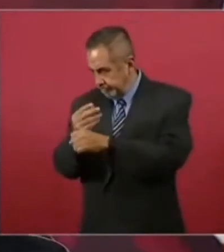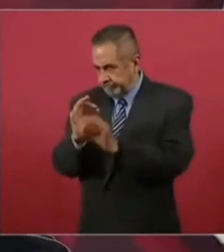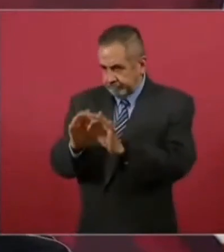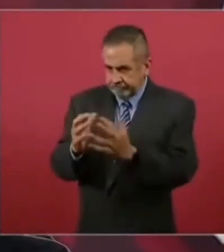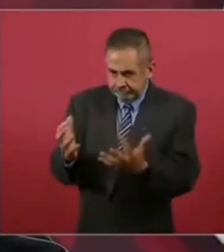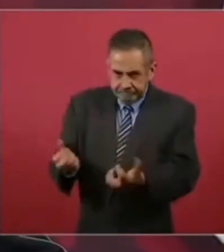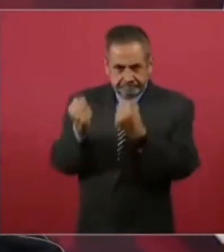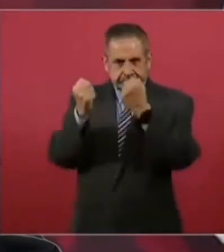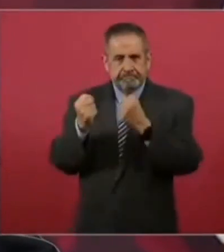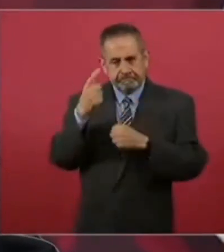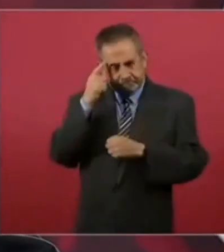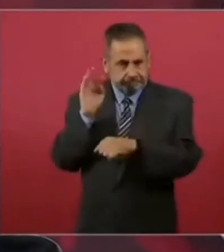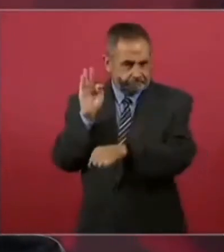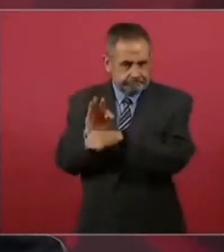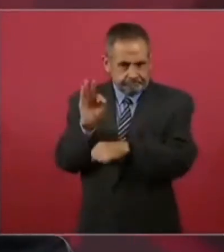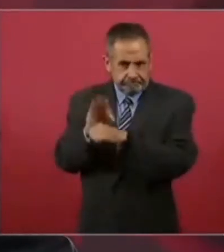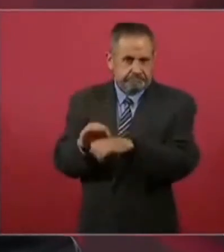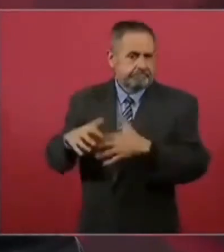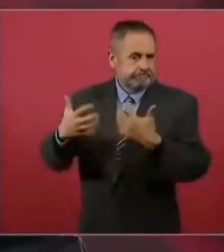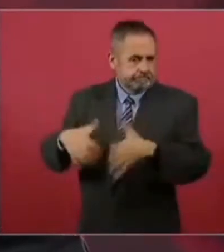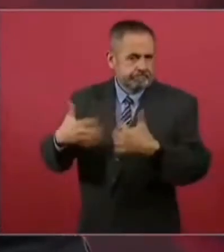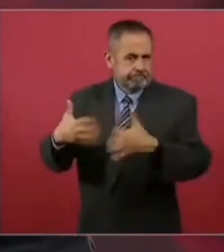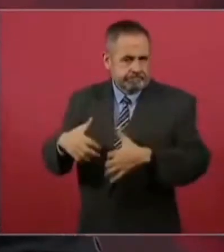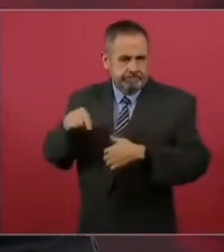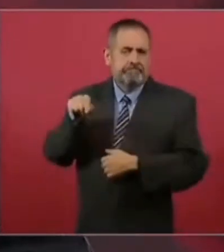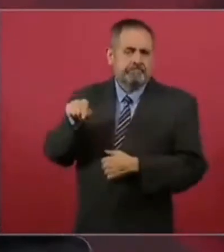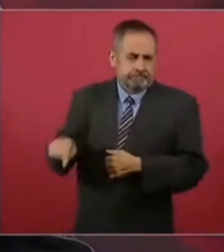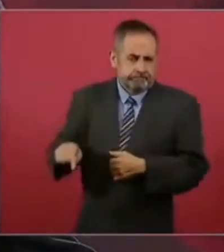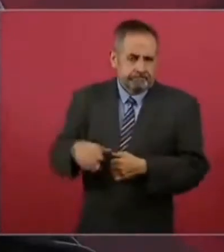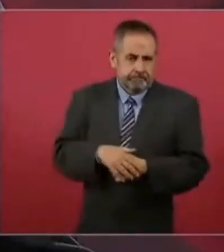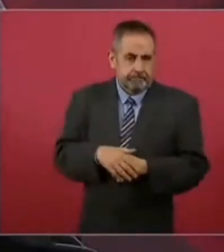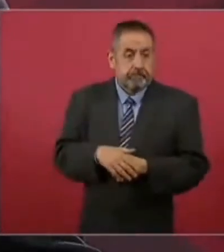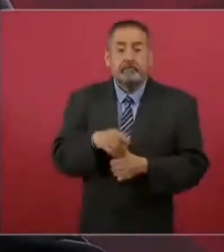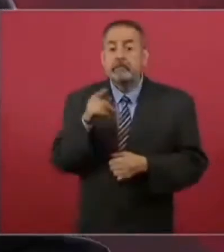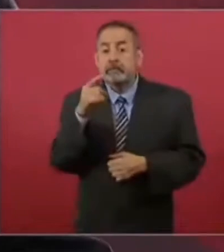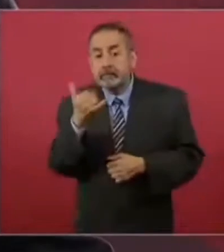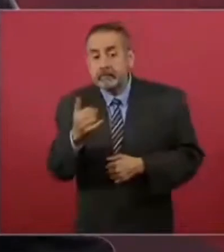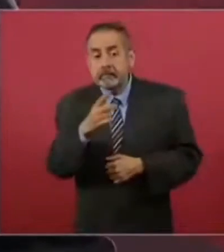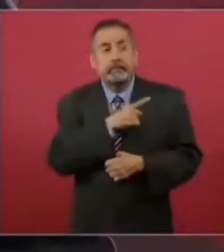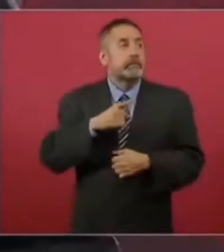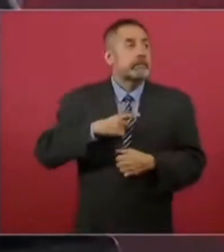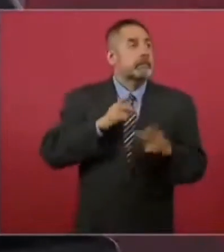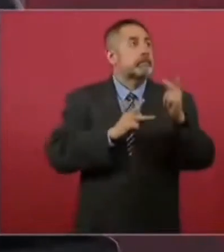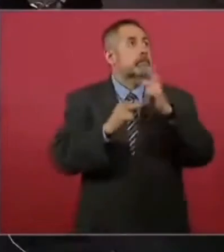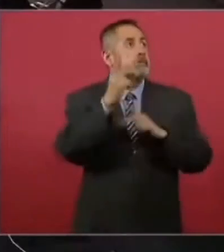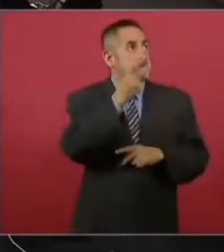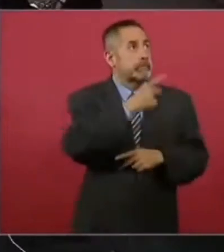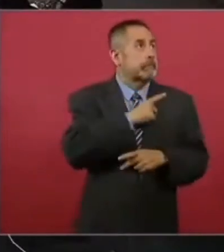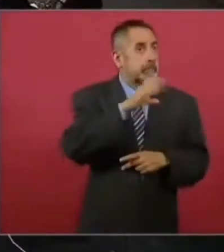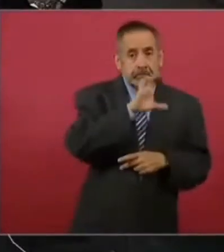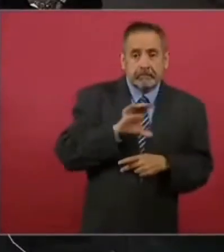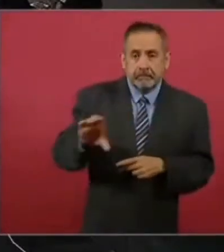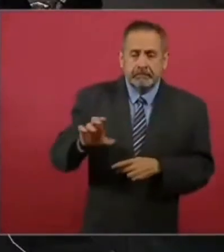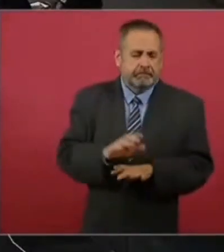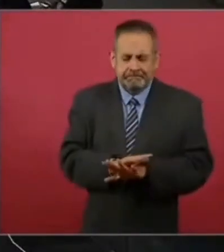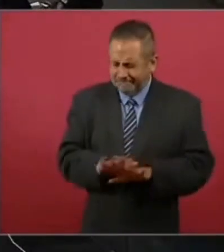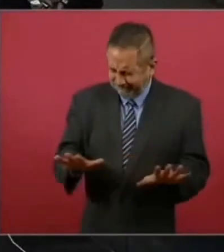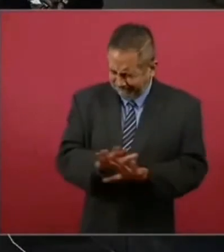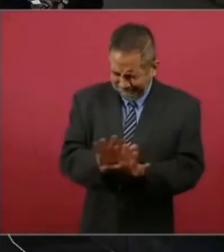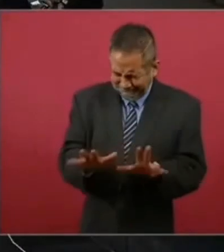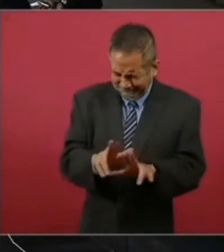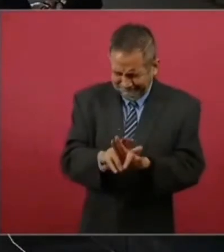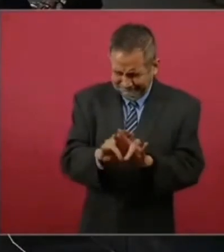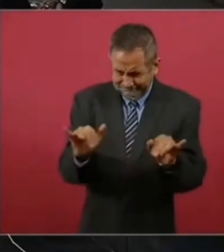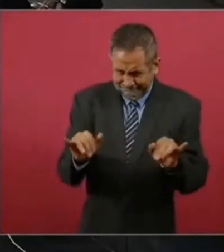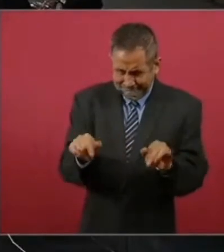la producción en Pemex sin endeudar a Pemex, que eso también es